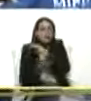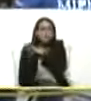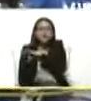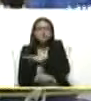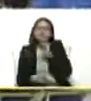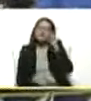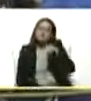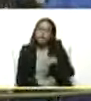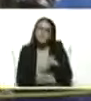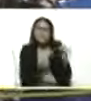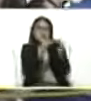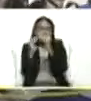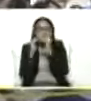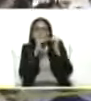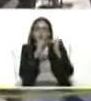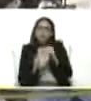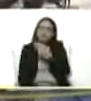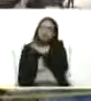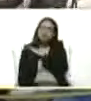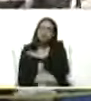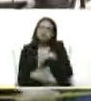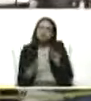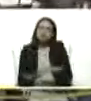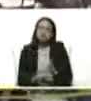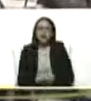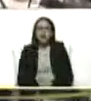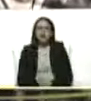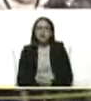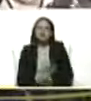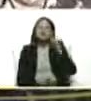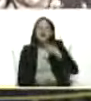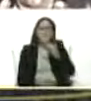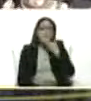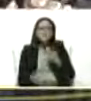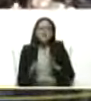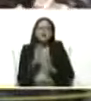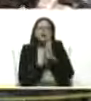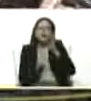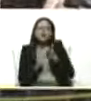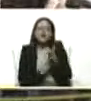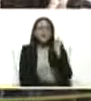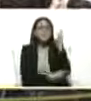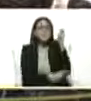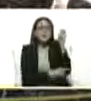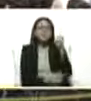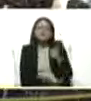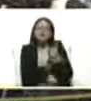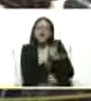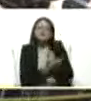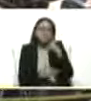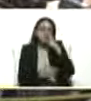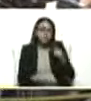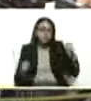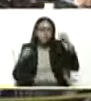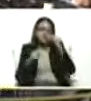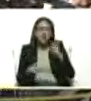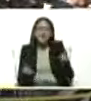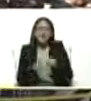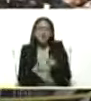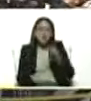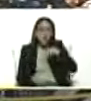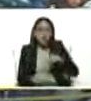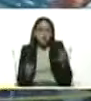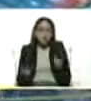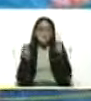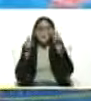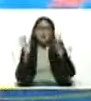para la igualdad social, para mejorar las pensiones. Como pudimos mejorarlas este mes, el